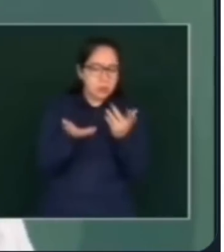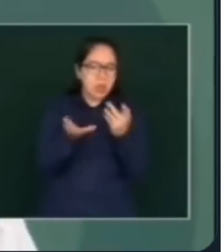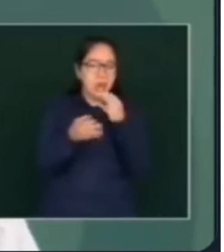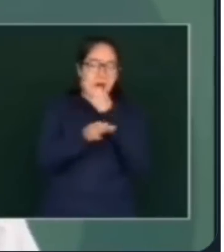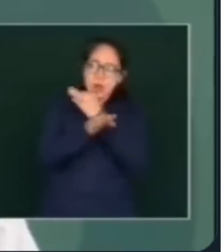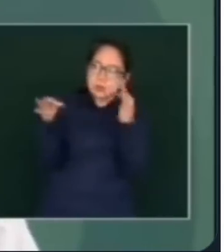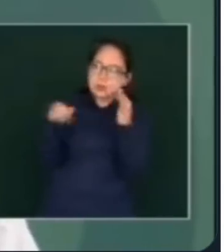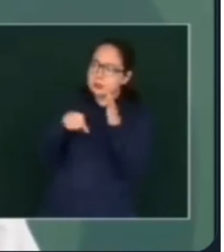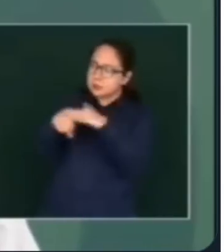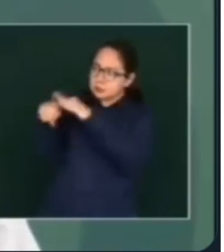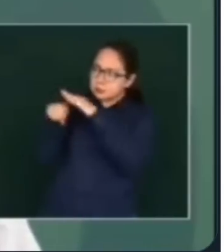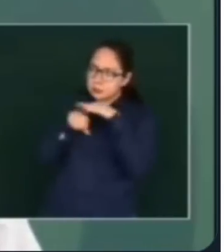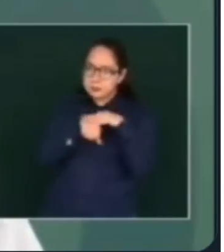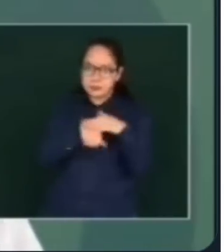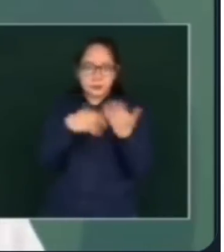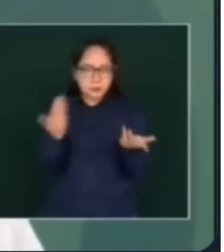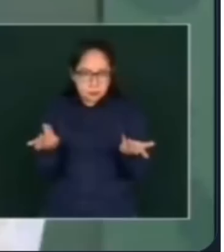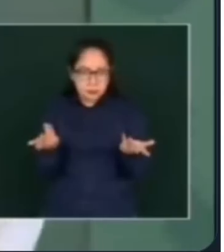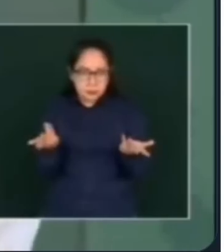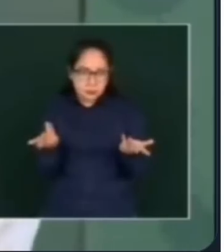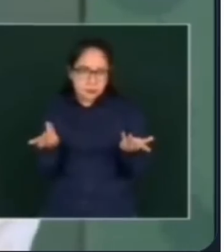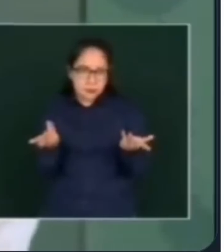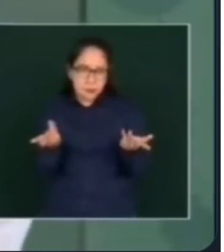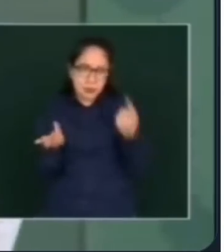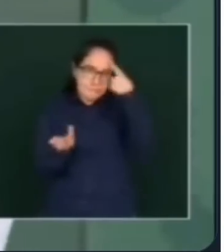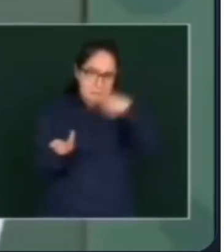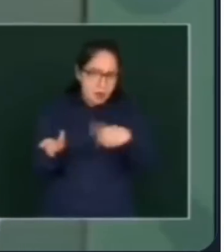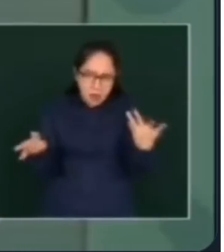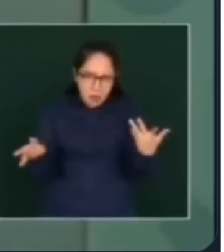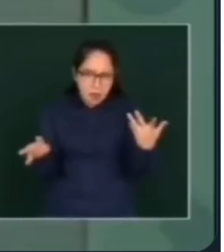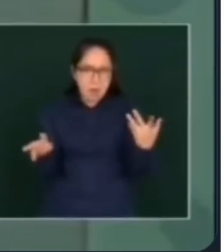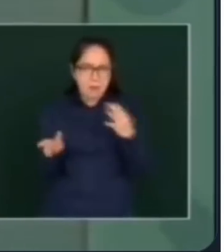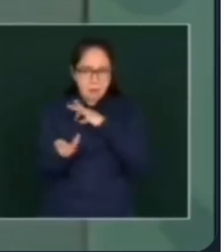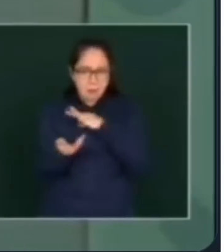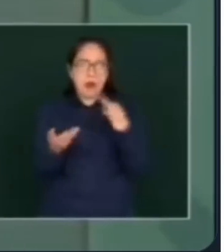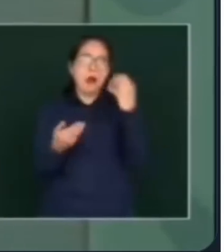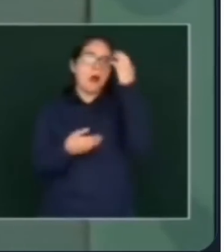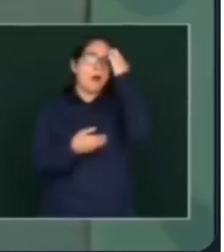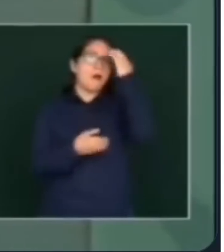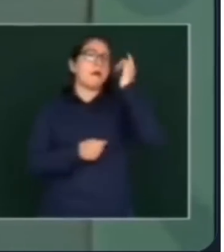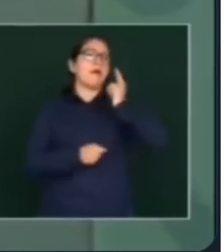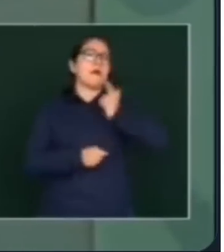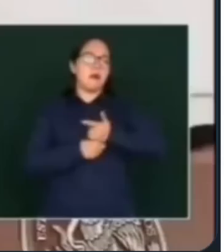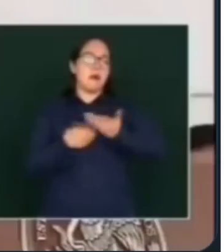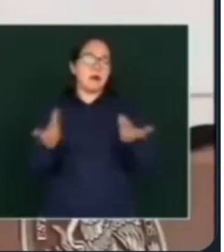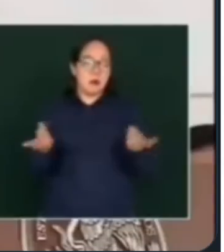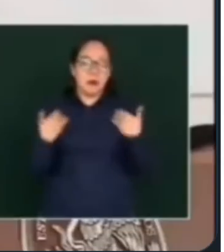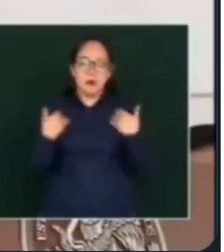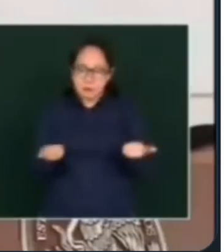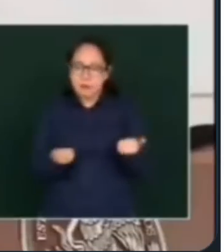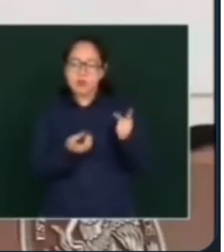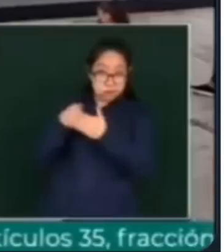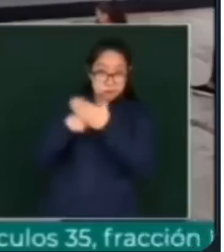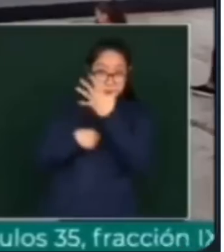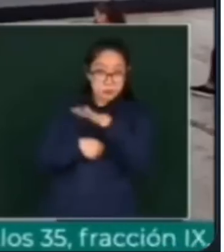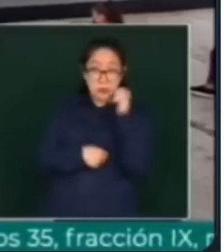oponer, amenazaron al pueblo de México. Vamos a escuchar qué dijo el presidente López Obrador y después vamos a ir al Senado de México.